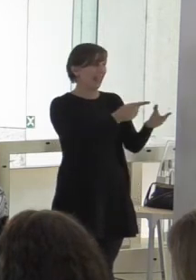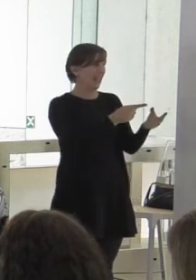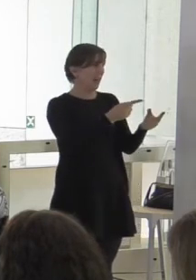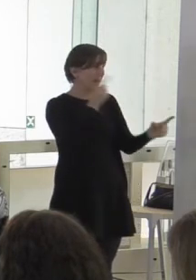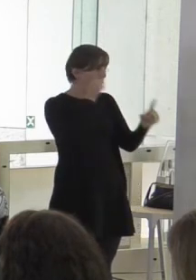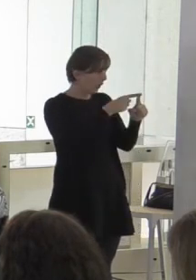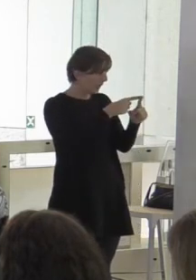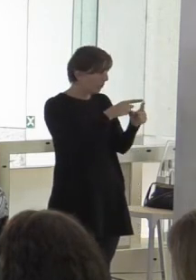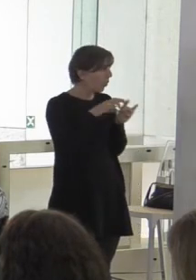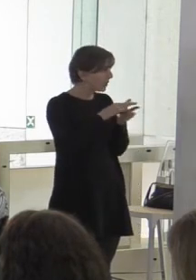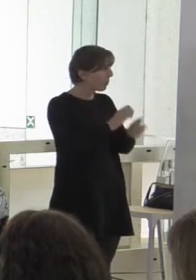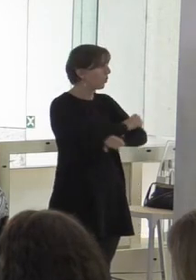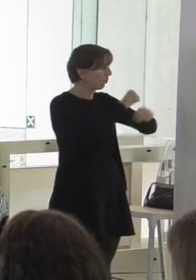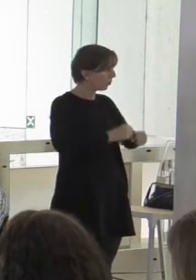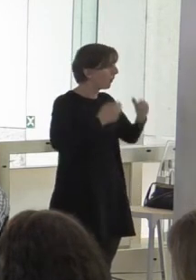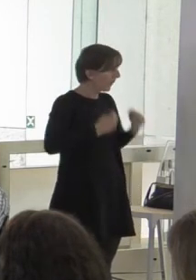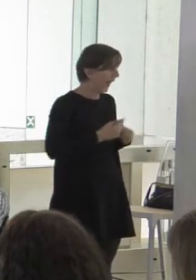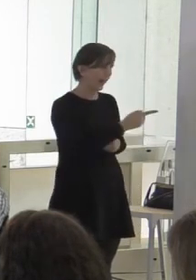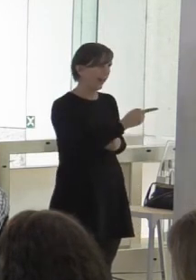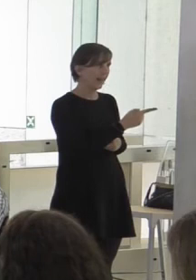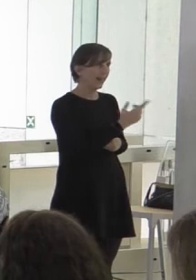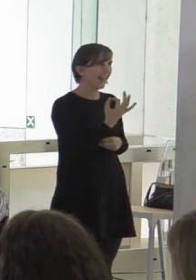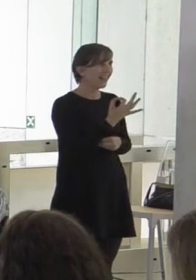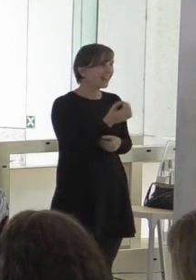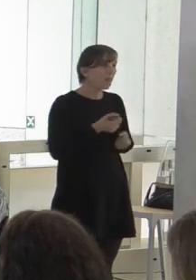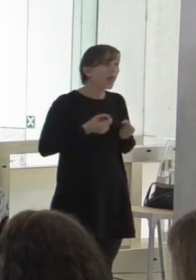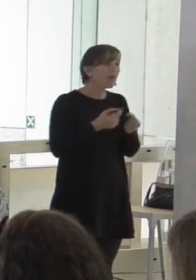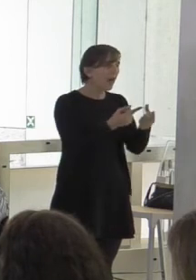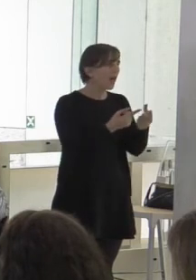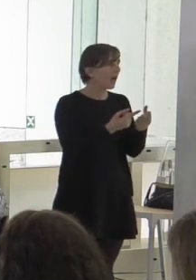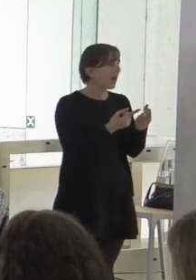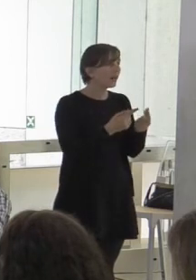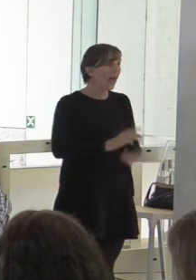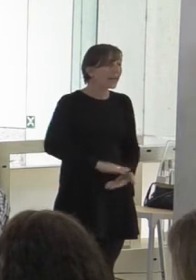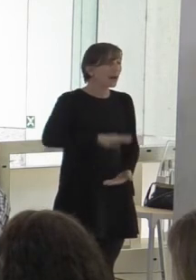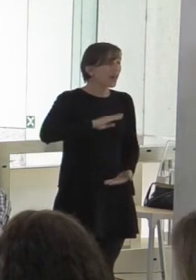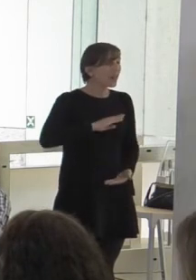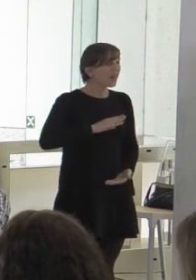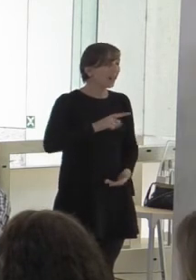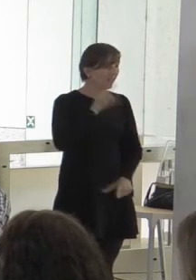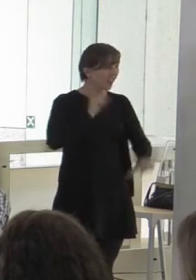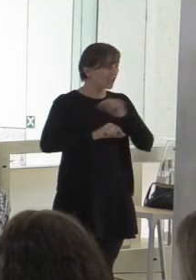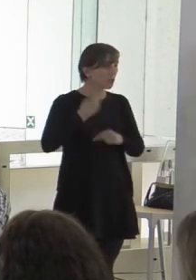bien implantado, como debería estar, debe dar mucha capacidad de decisión al propio usuario.